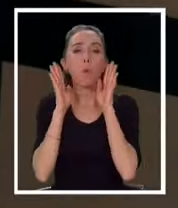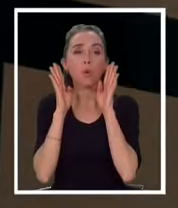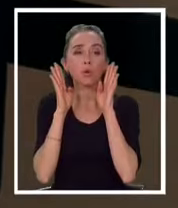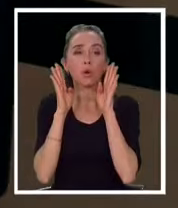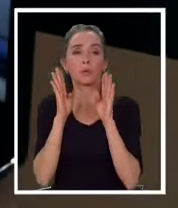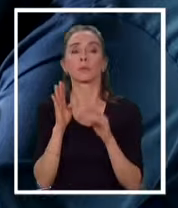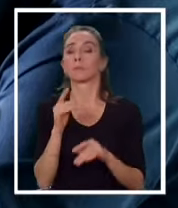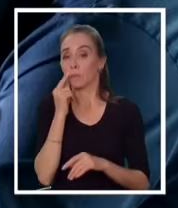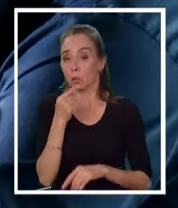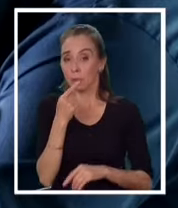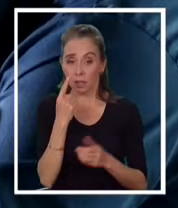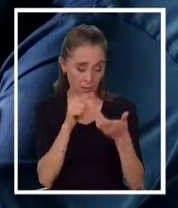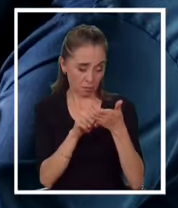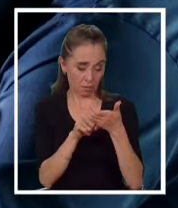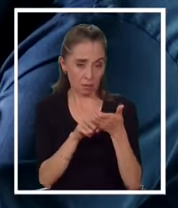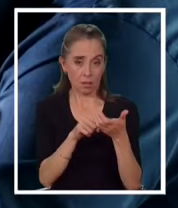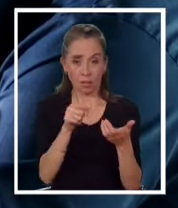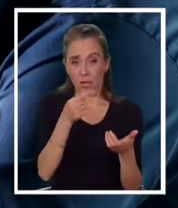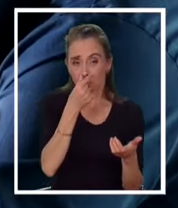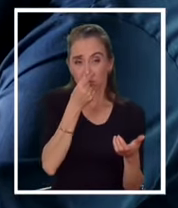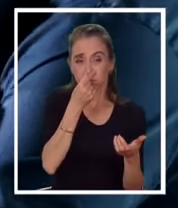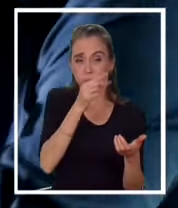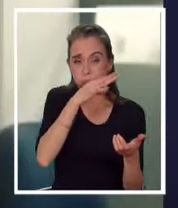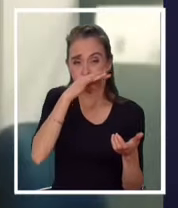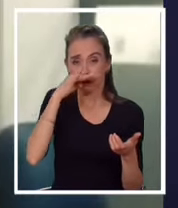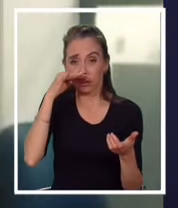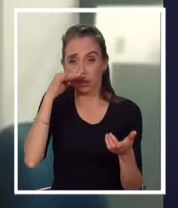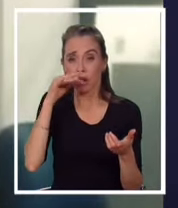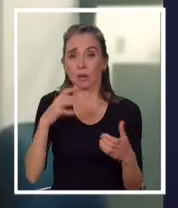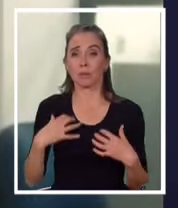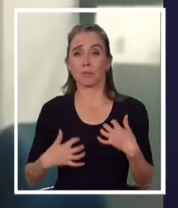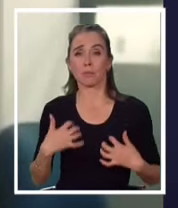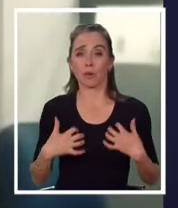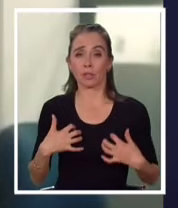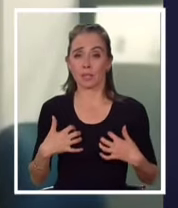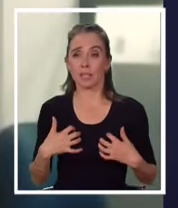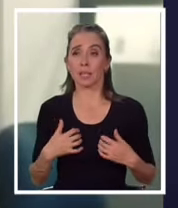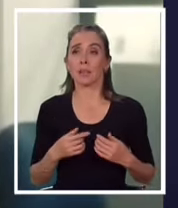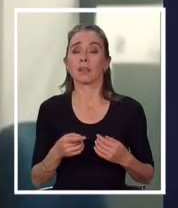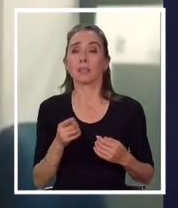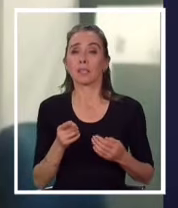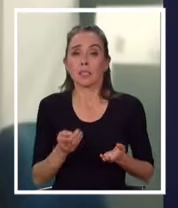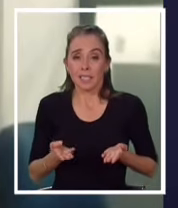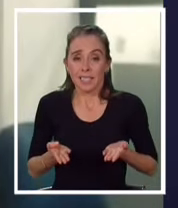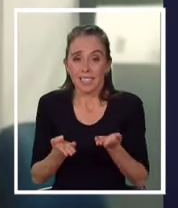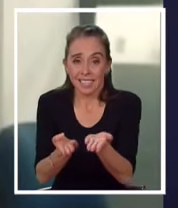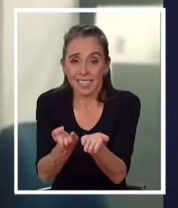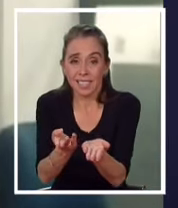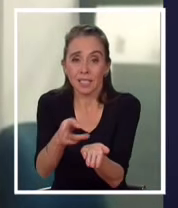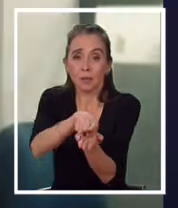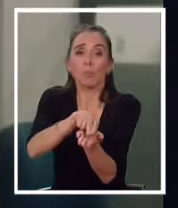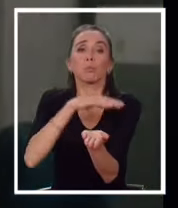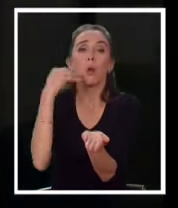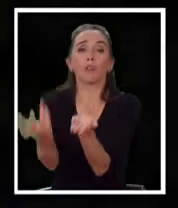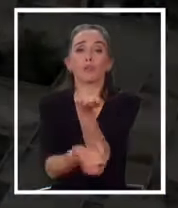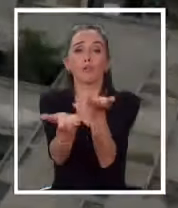hay indicios donde hay olor, donde hay incomodidad. Quiere decir que hay material y que no se está haciendo de una manera